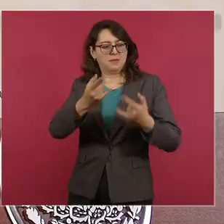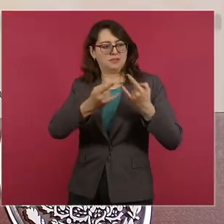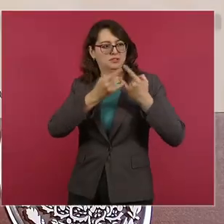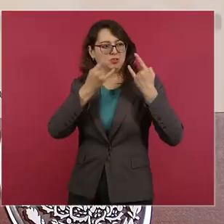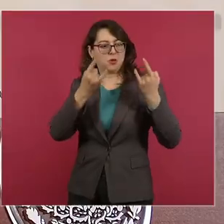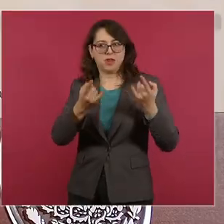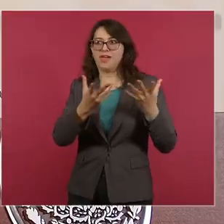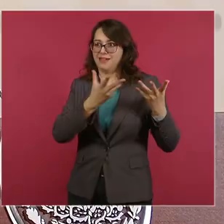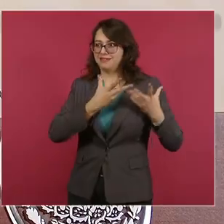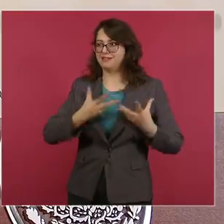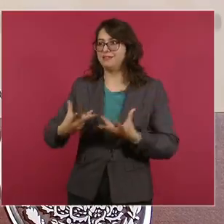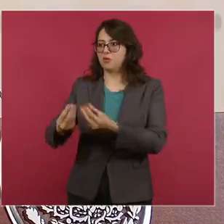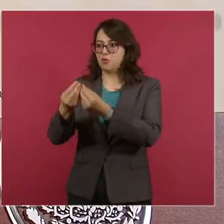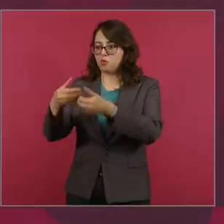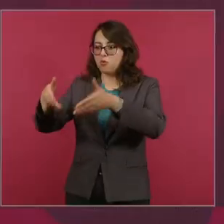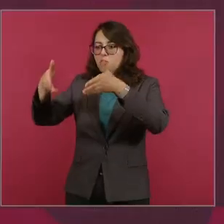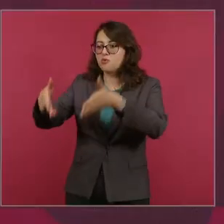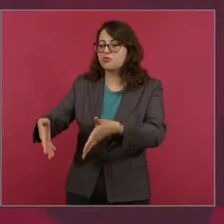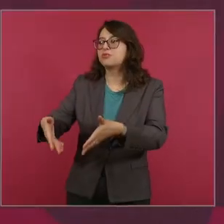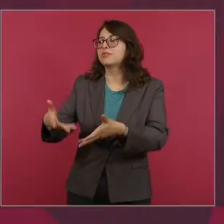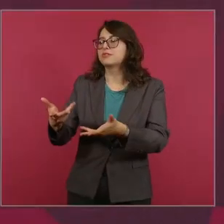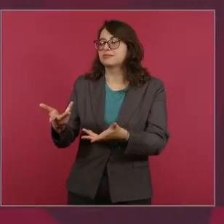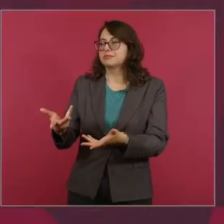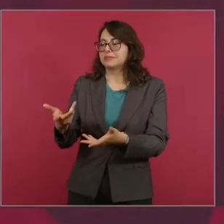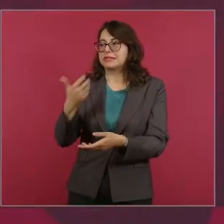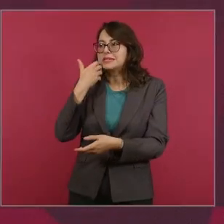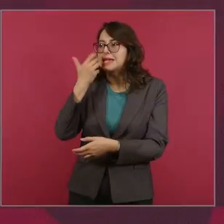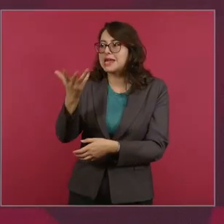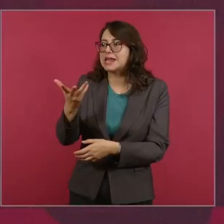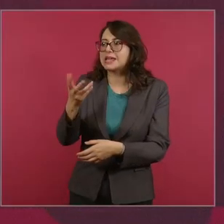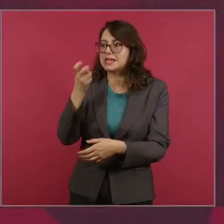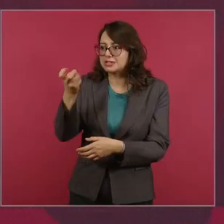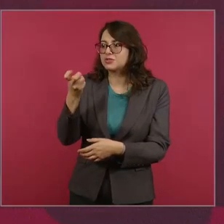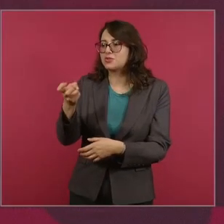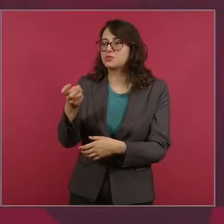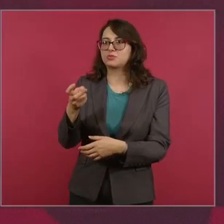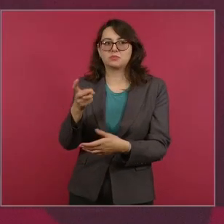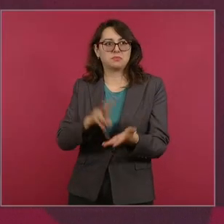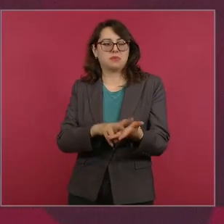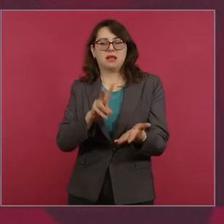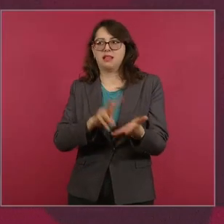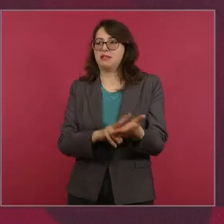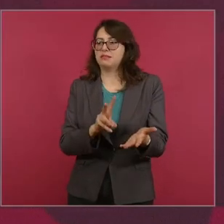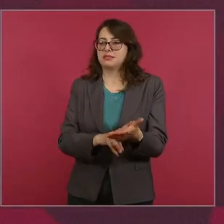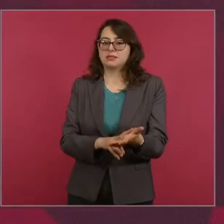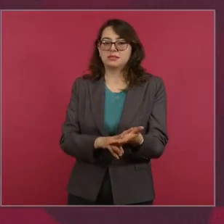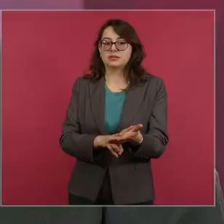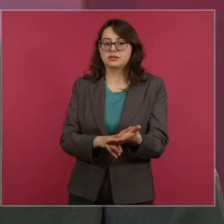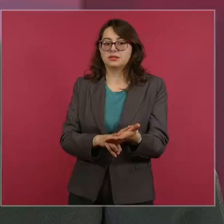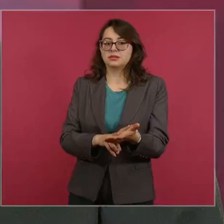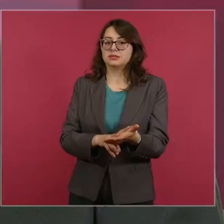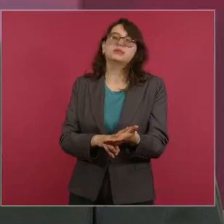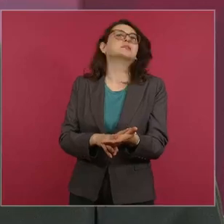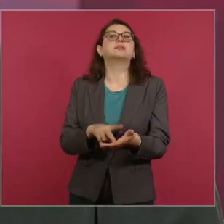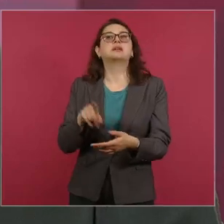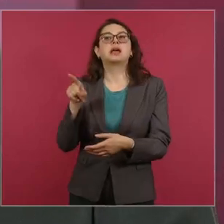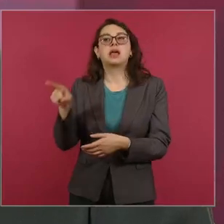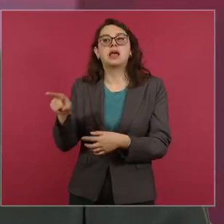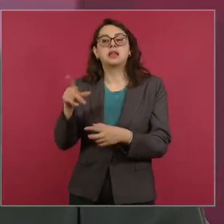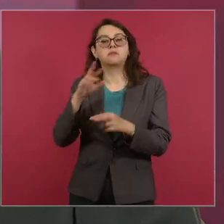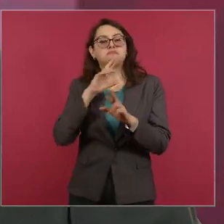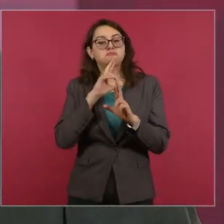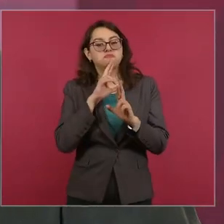gran escritor lo mejor se le atribuye que contestó